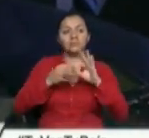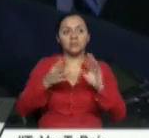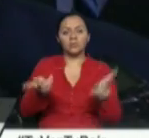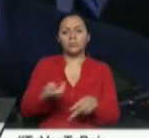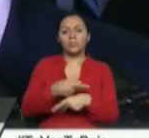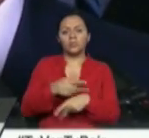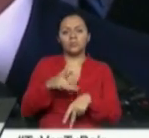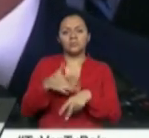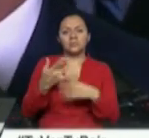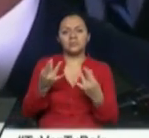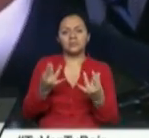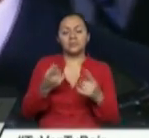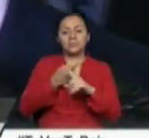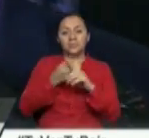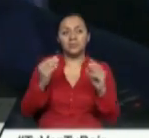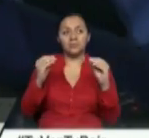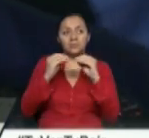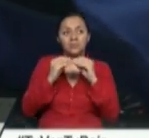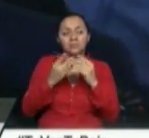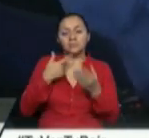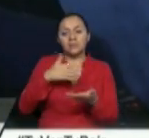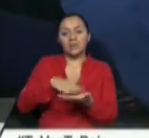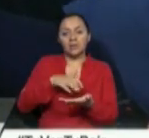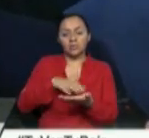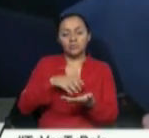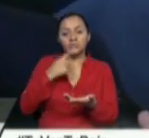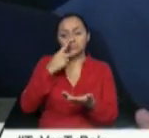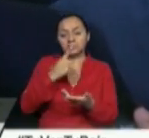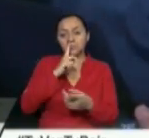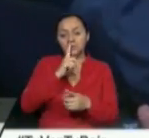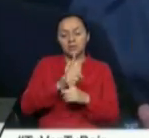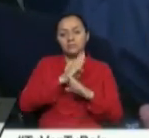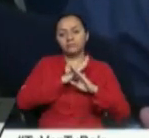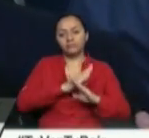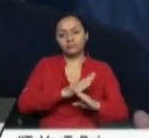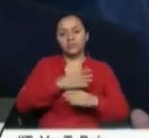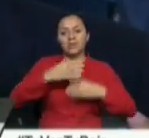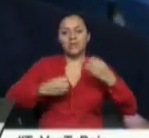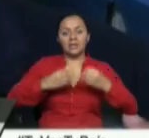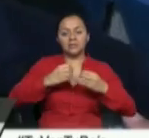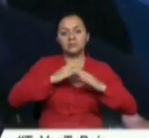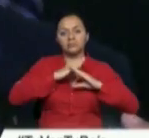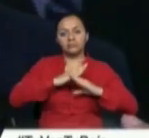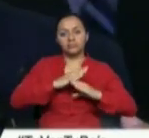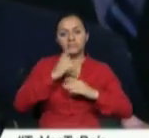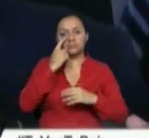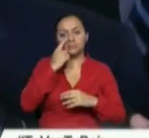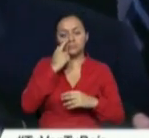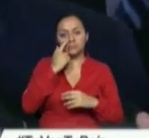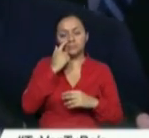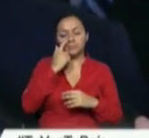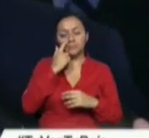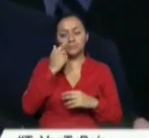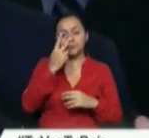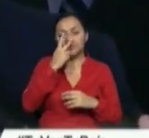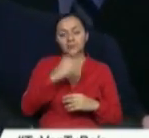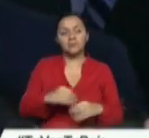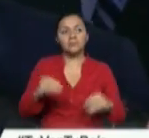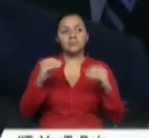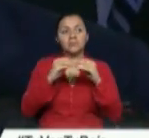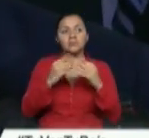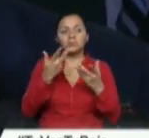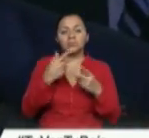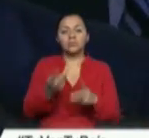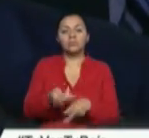sensibles excluyó por ejemplo el arroz porque es un producto altamente suicidado en la Unión Europea se logró proteger cadenas